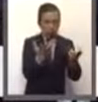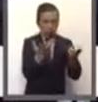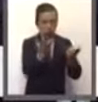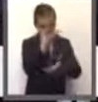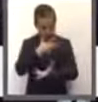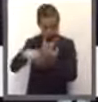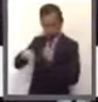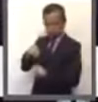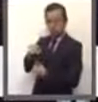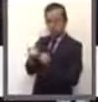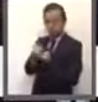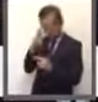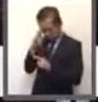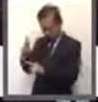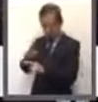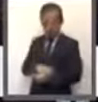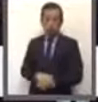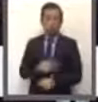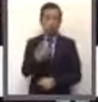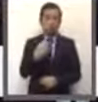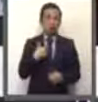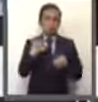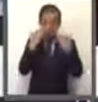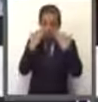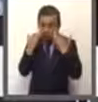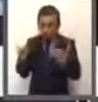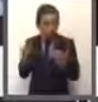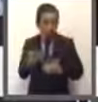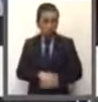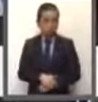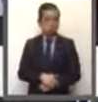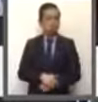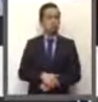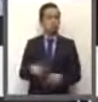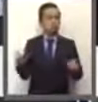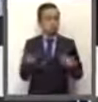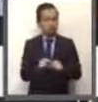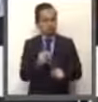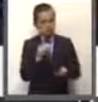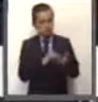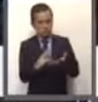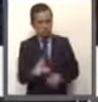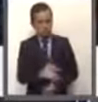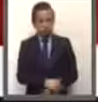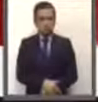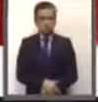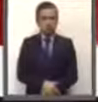no lo hacemos. Es lo que vi, señor presidente, y es cuanto. Muchas gracias.